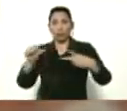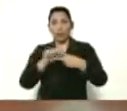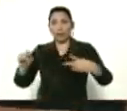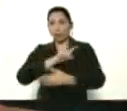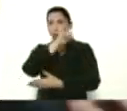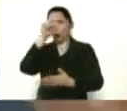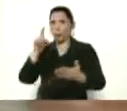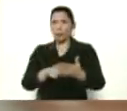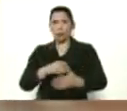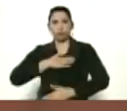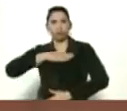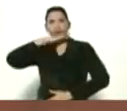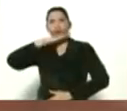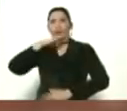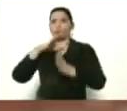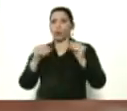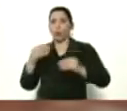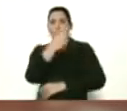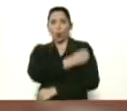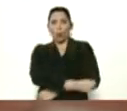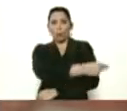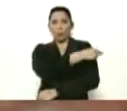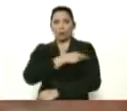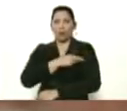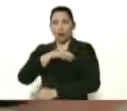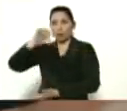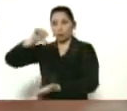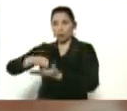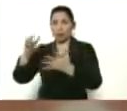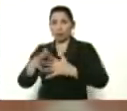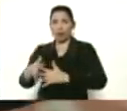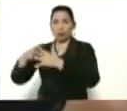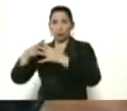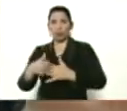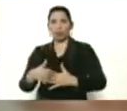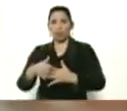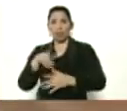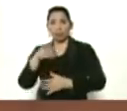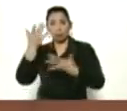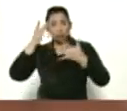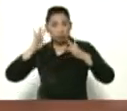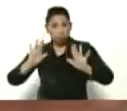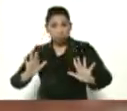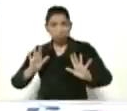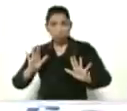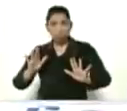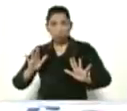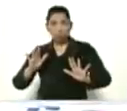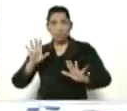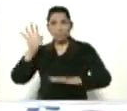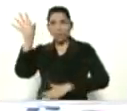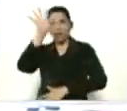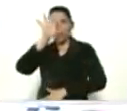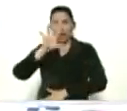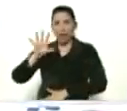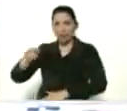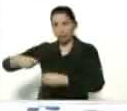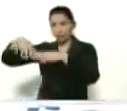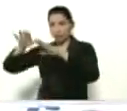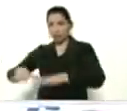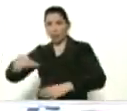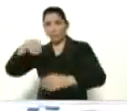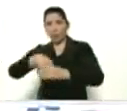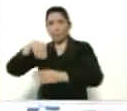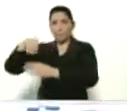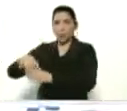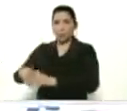completamente colapsados todos los hospitales de Filadelfia. Es decir, la posibilidad de que aquellos países que levanten